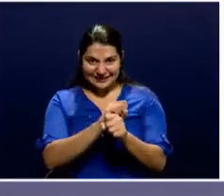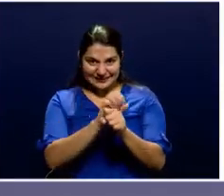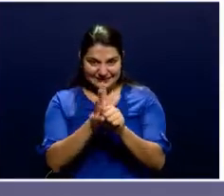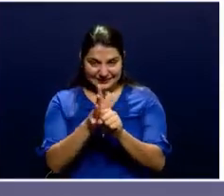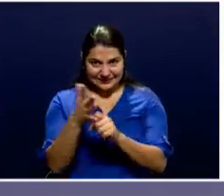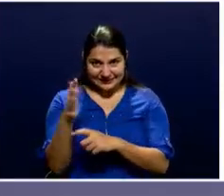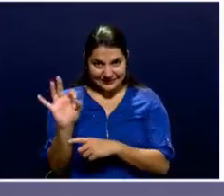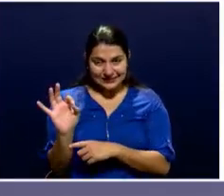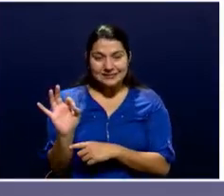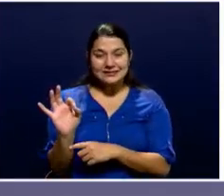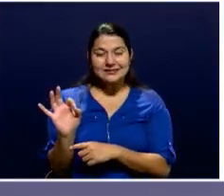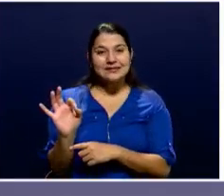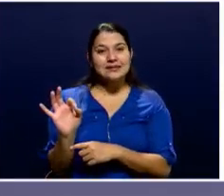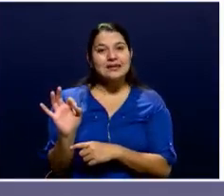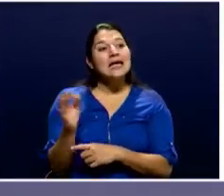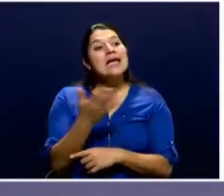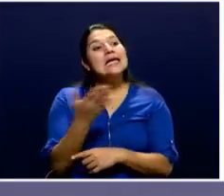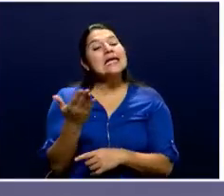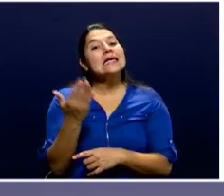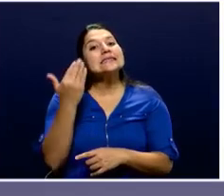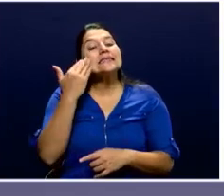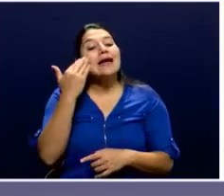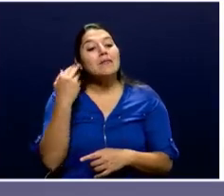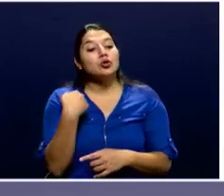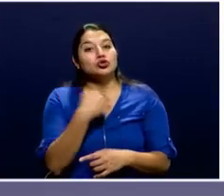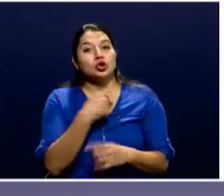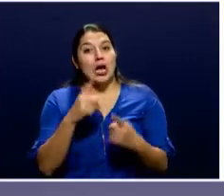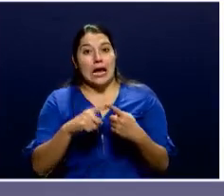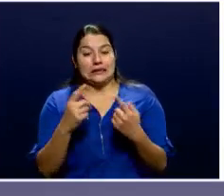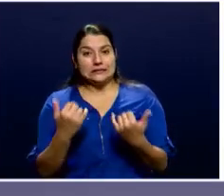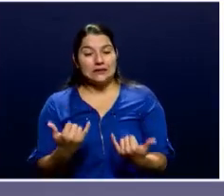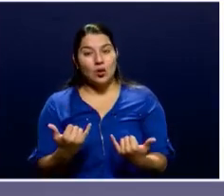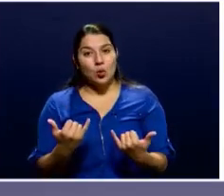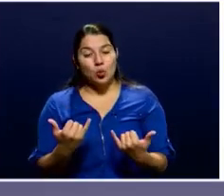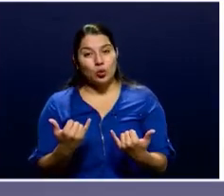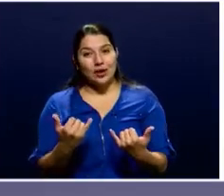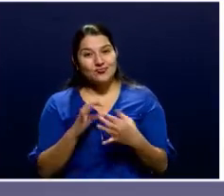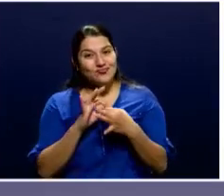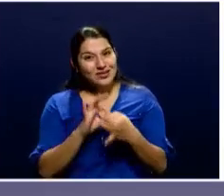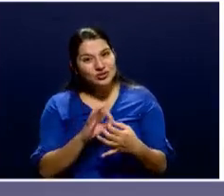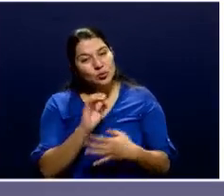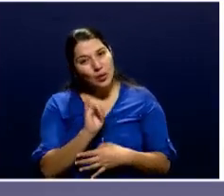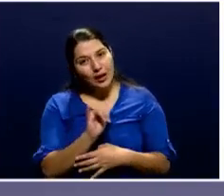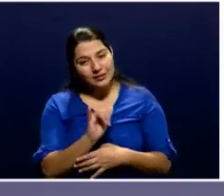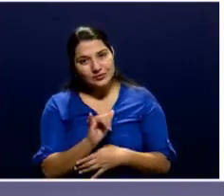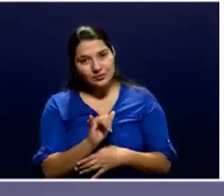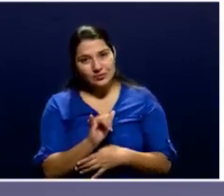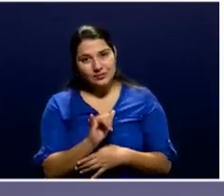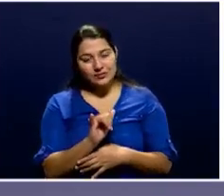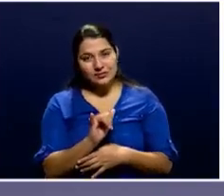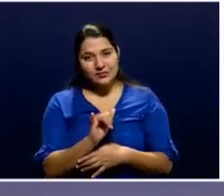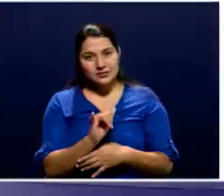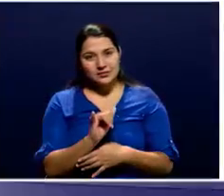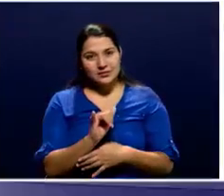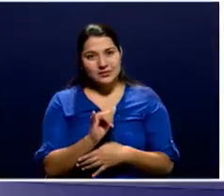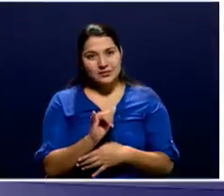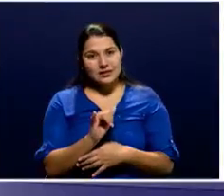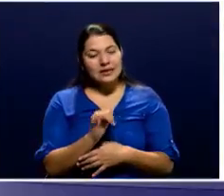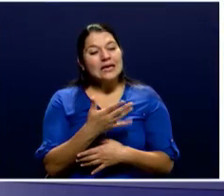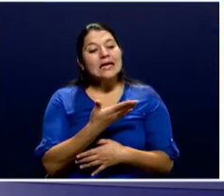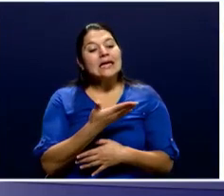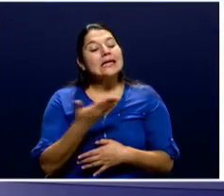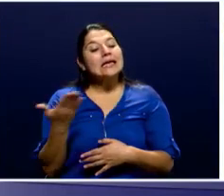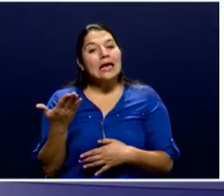los seres humanos. ¿Qué sabemos hasta ahora de esto? ¿Qué